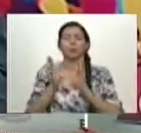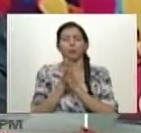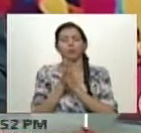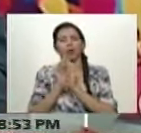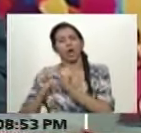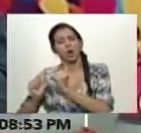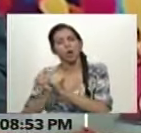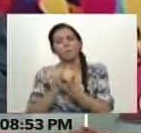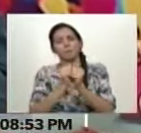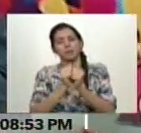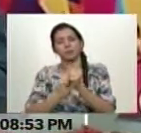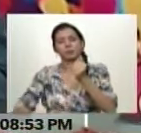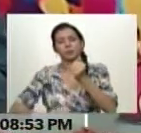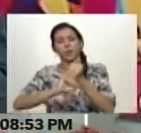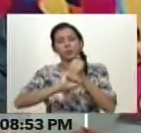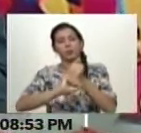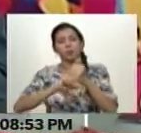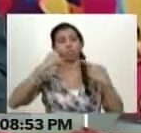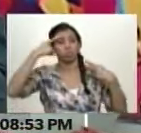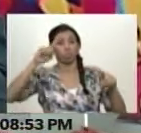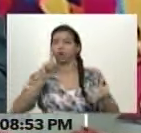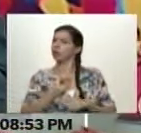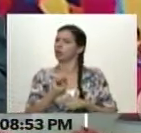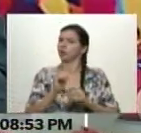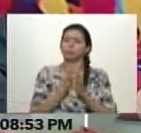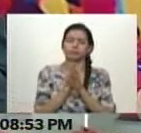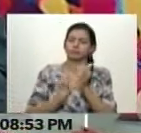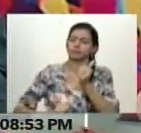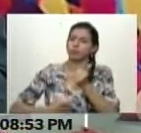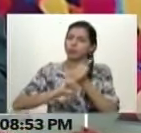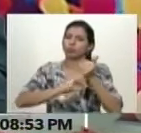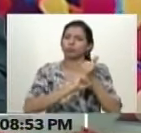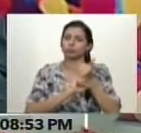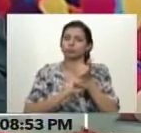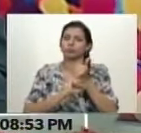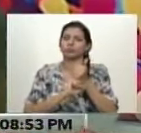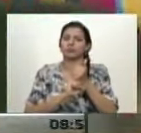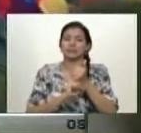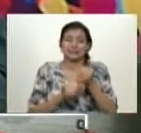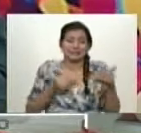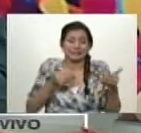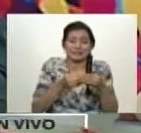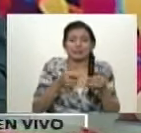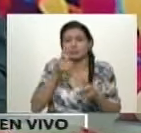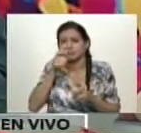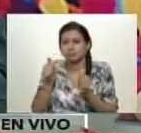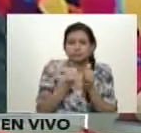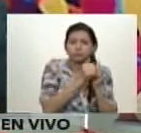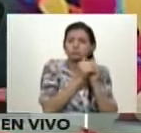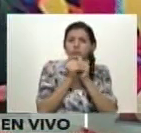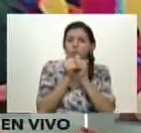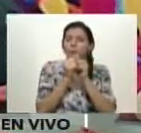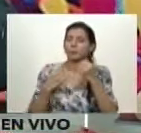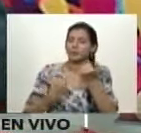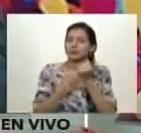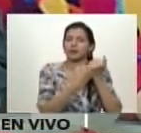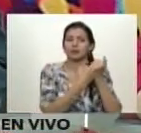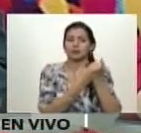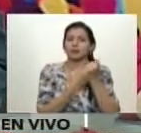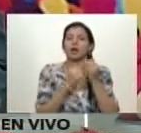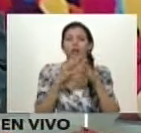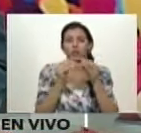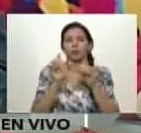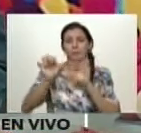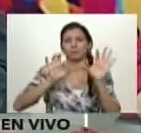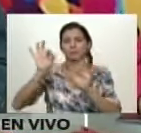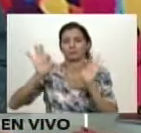acompañar, apoyar y respaldar de cerca y en todas sus formas a estos compañeros